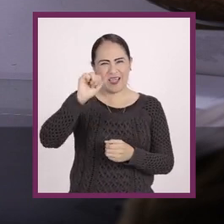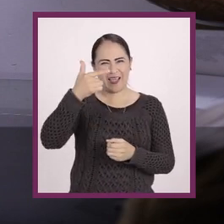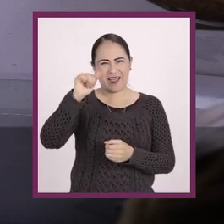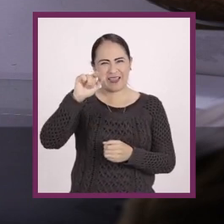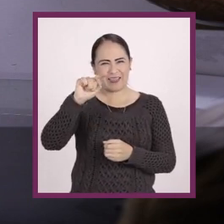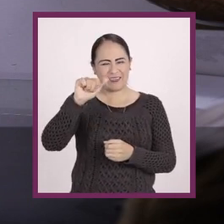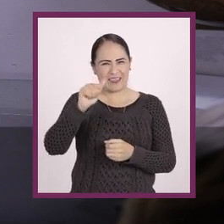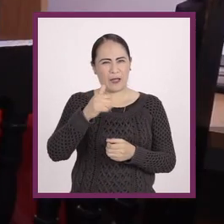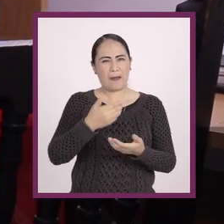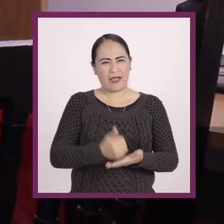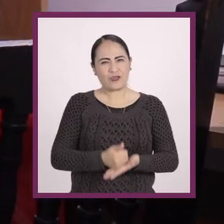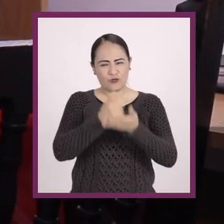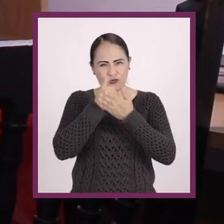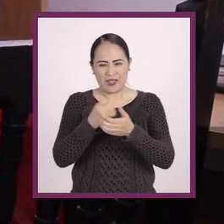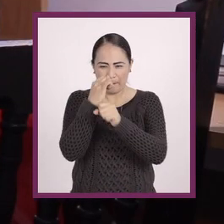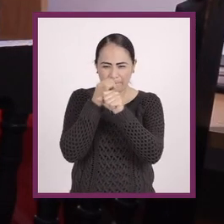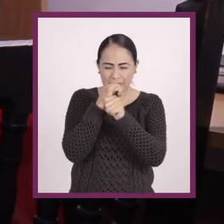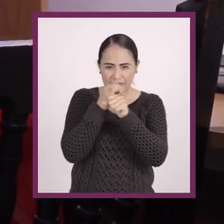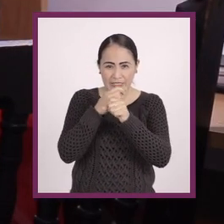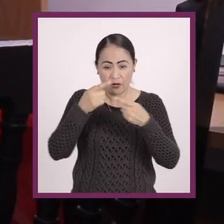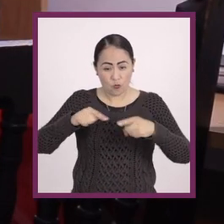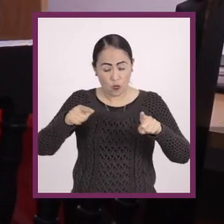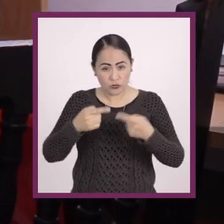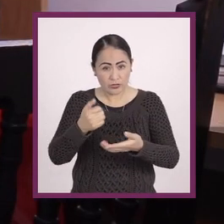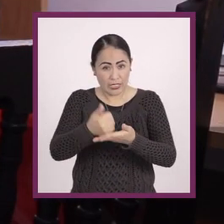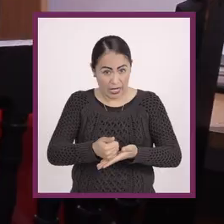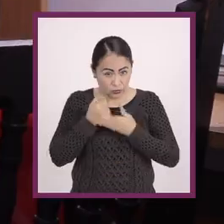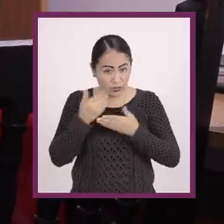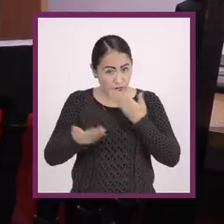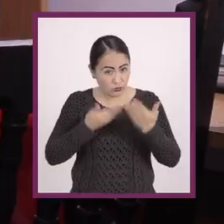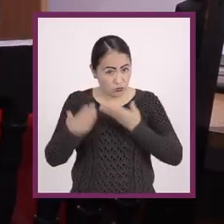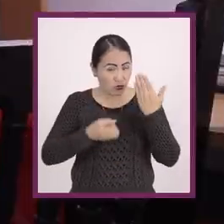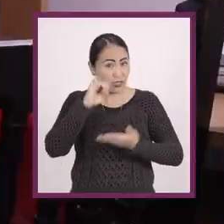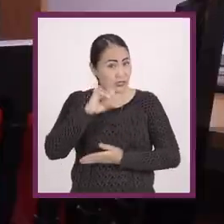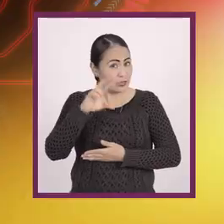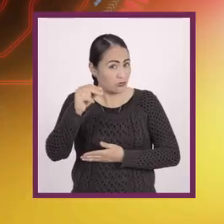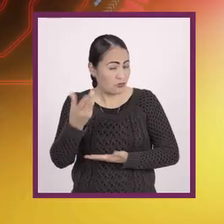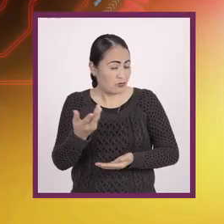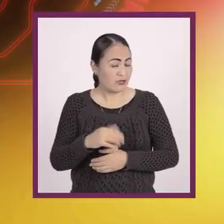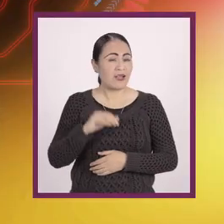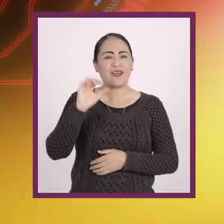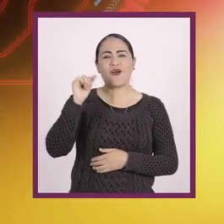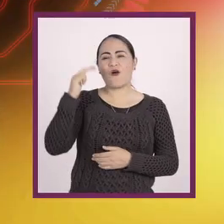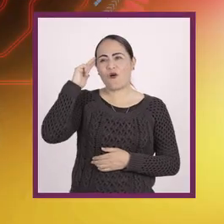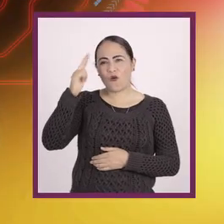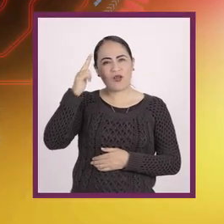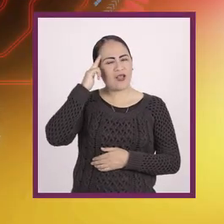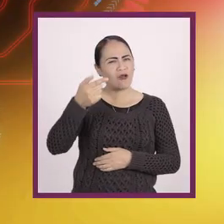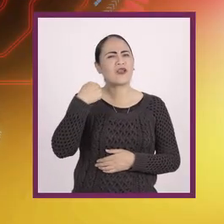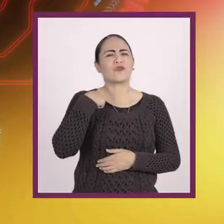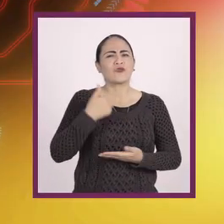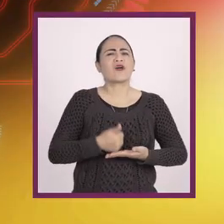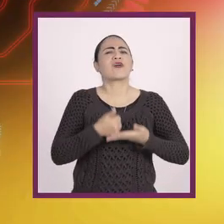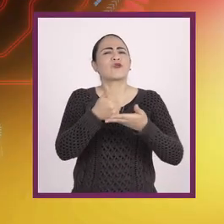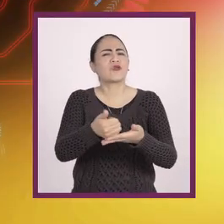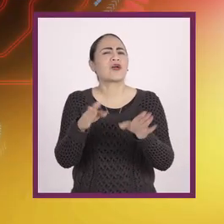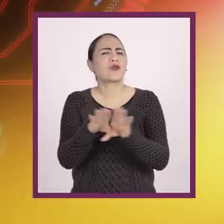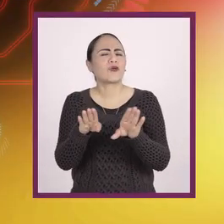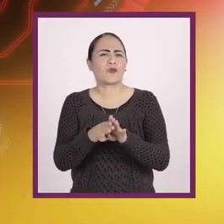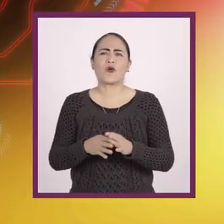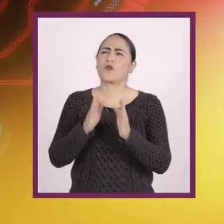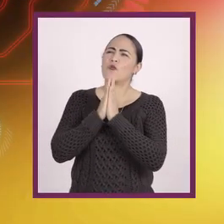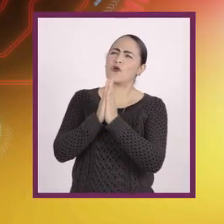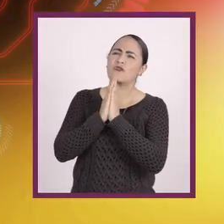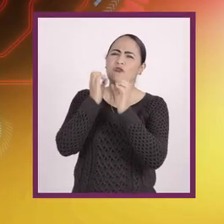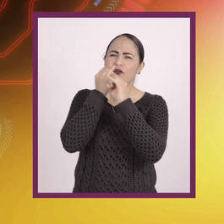cuando ayuda de agatha me puse a indagar sobre las ventajas de la música sobre el estudio o la juanma o las islas y